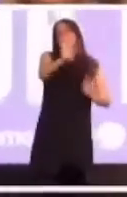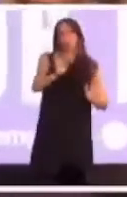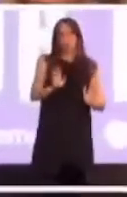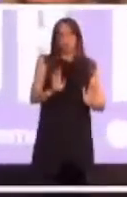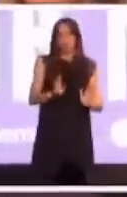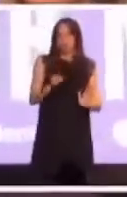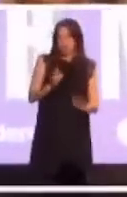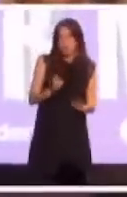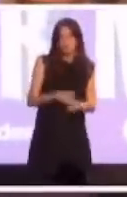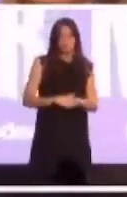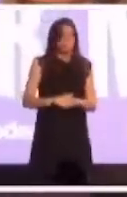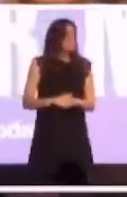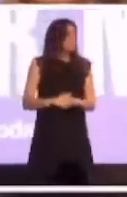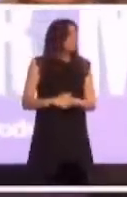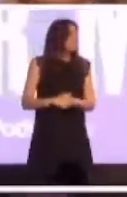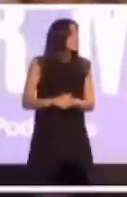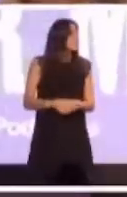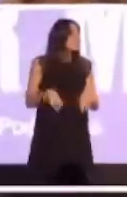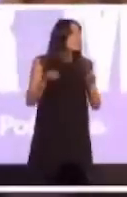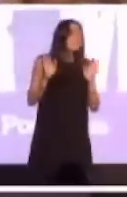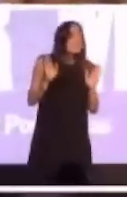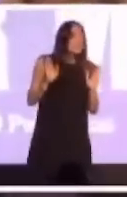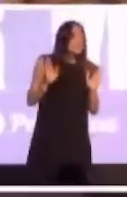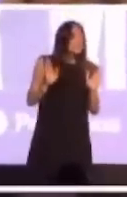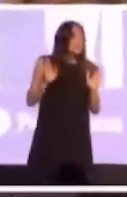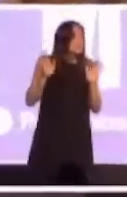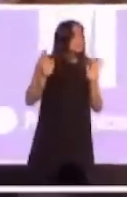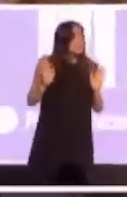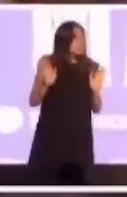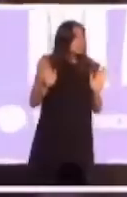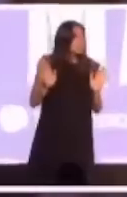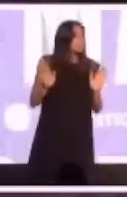las unas de las otras pero pero